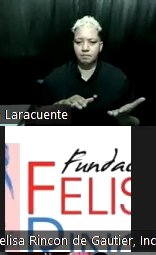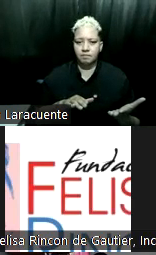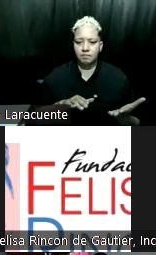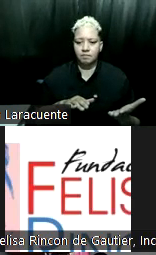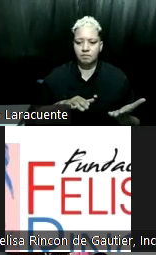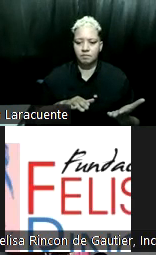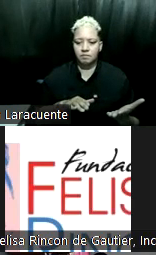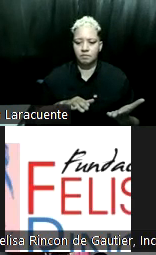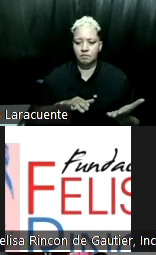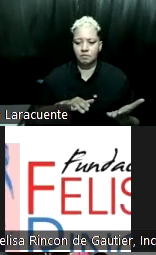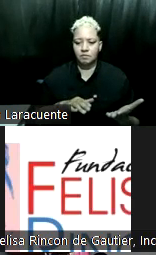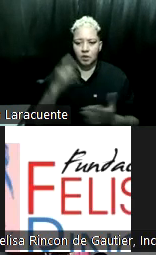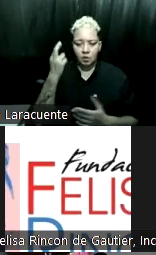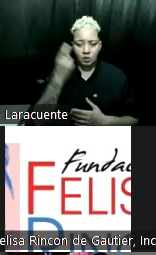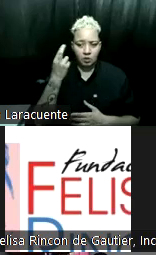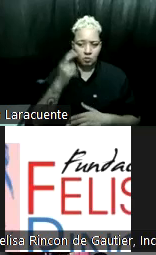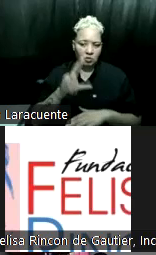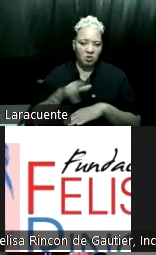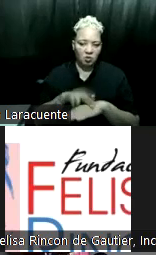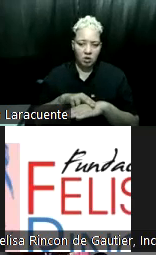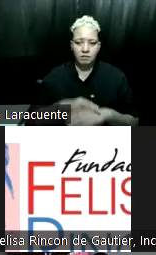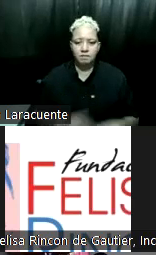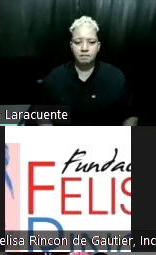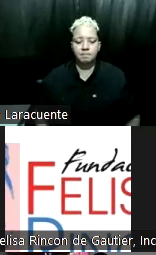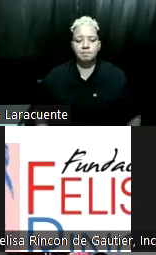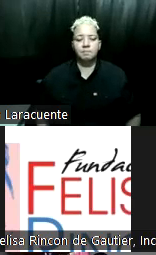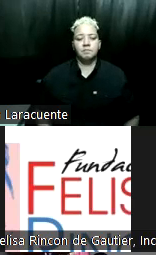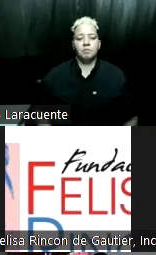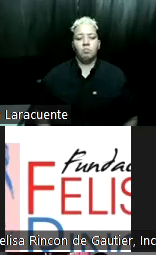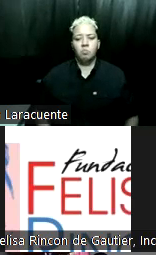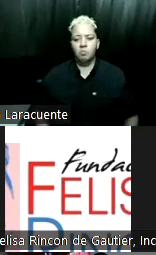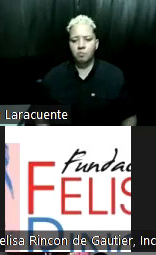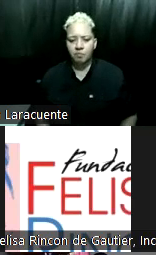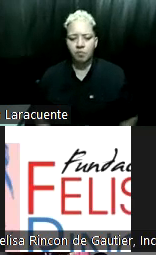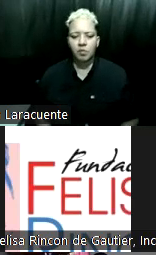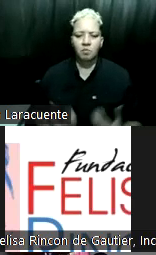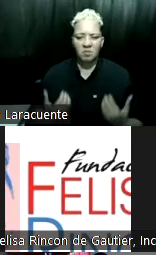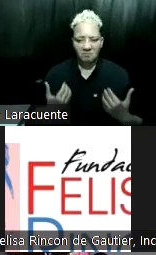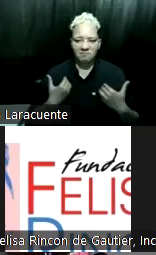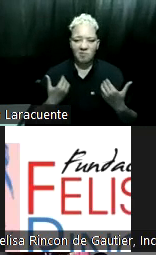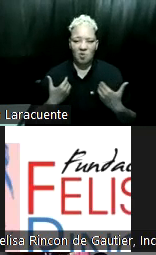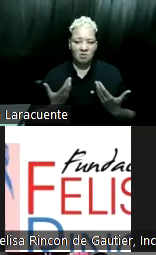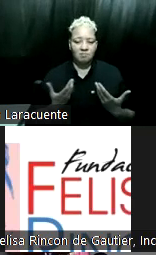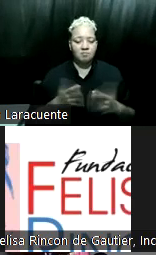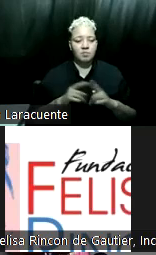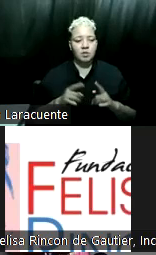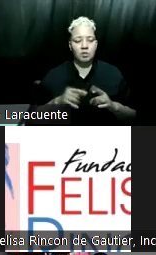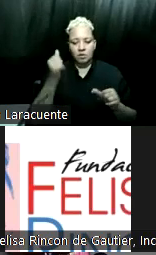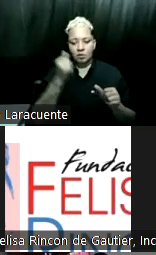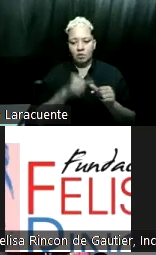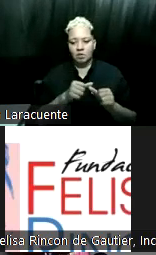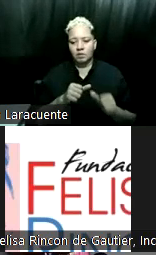relativamente de causas naturales, relativamente joven, pero recuerdo a